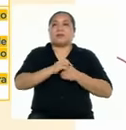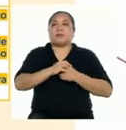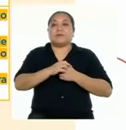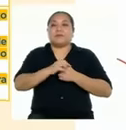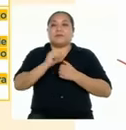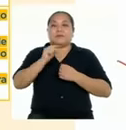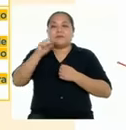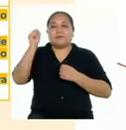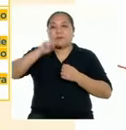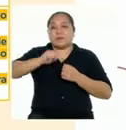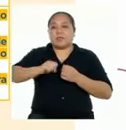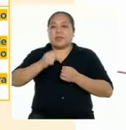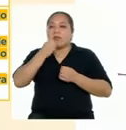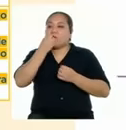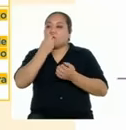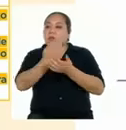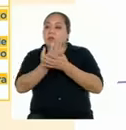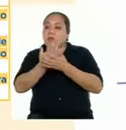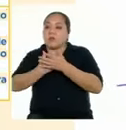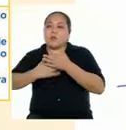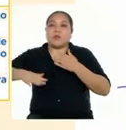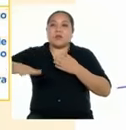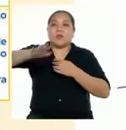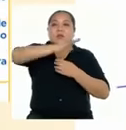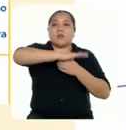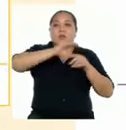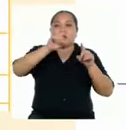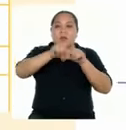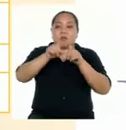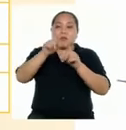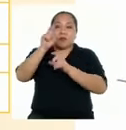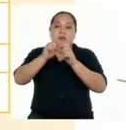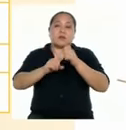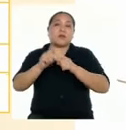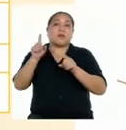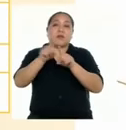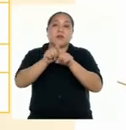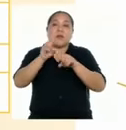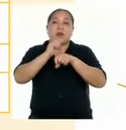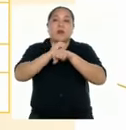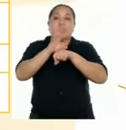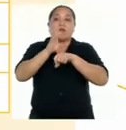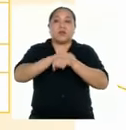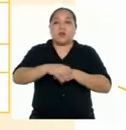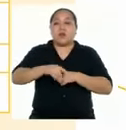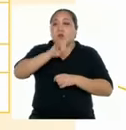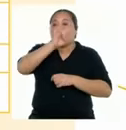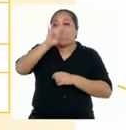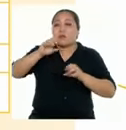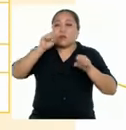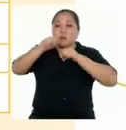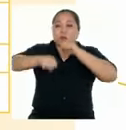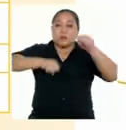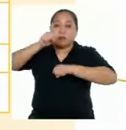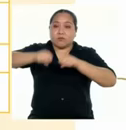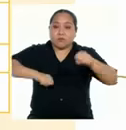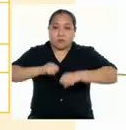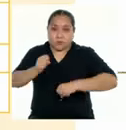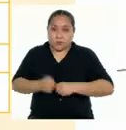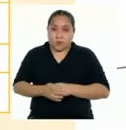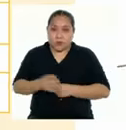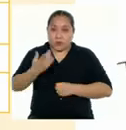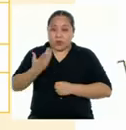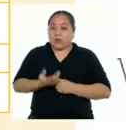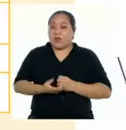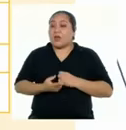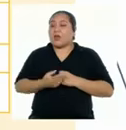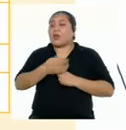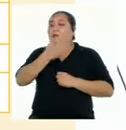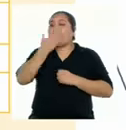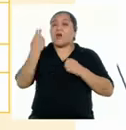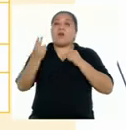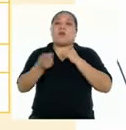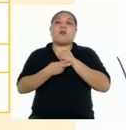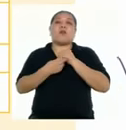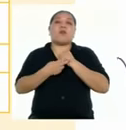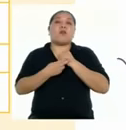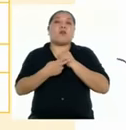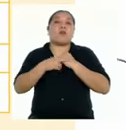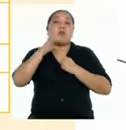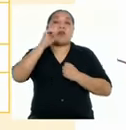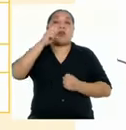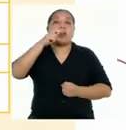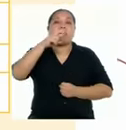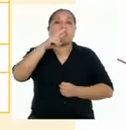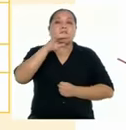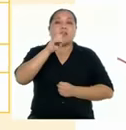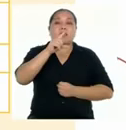y además recomendaré una acción concreta: usar la bicicleta como medio de transporte y crear el hábito de ahorro de energía. Toda